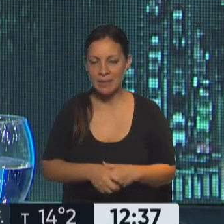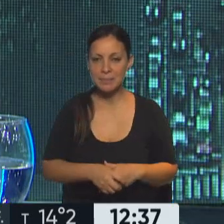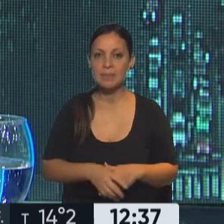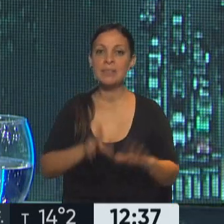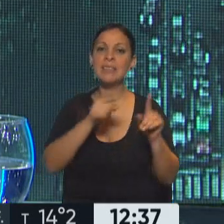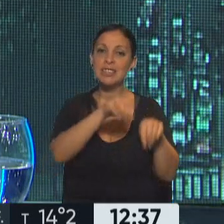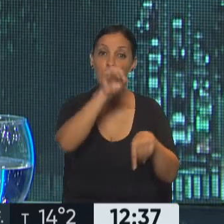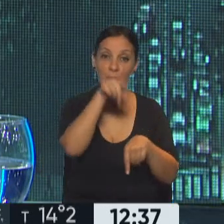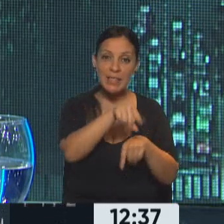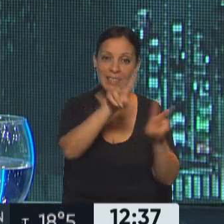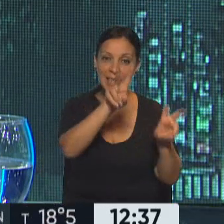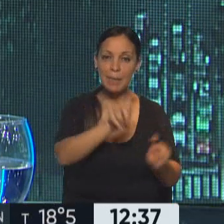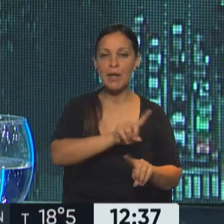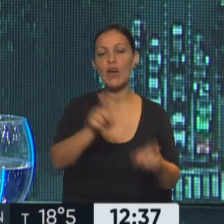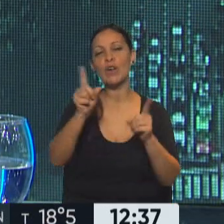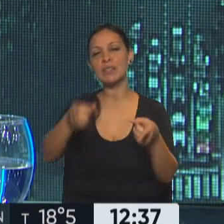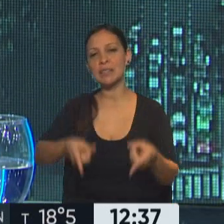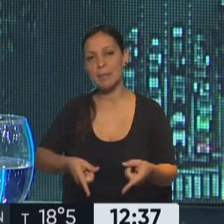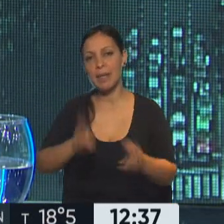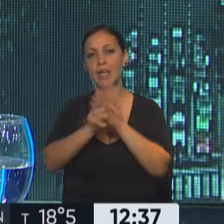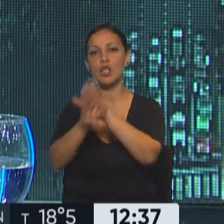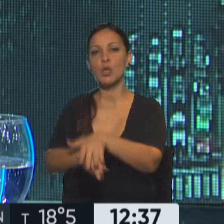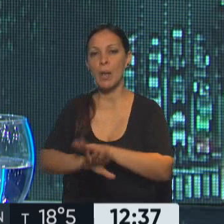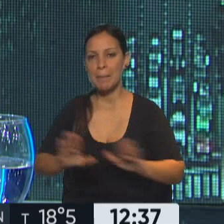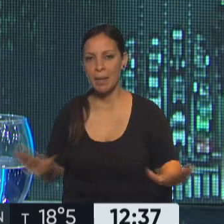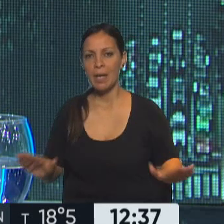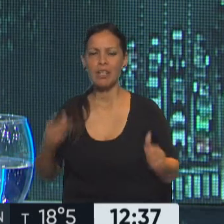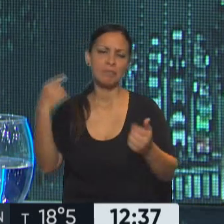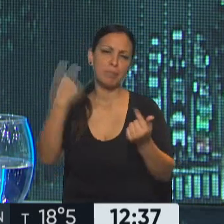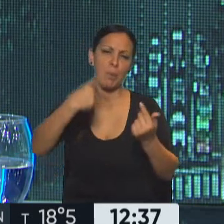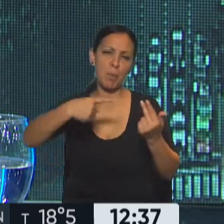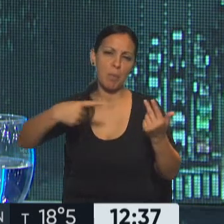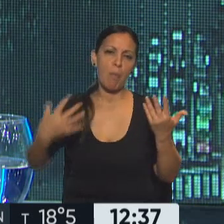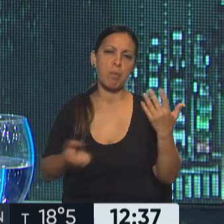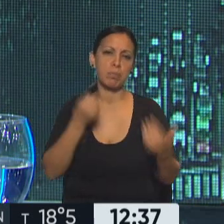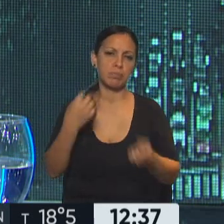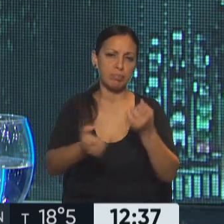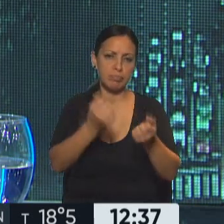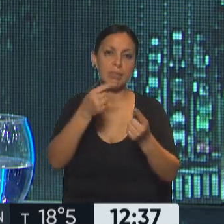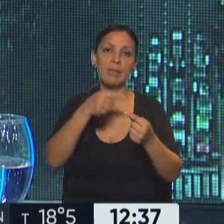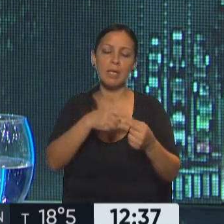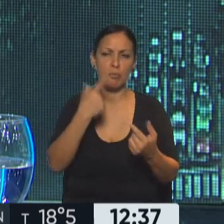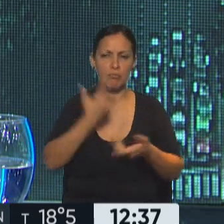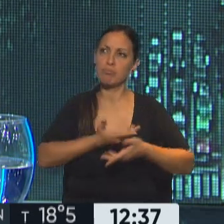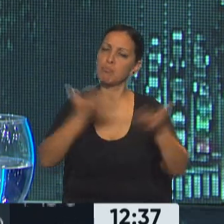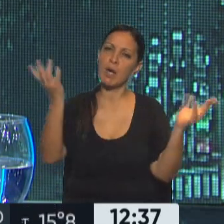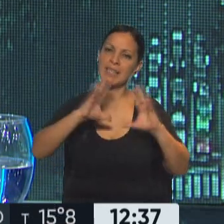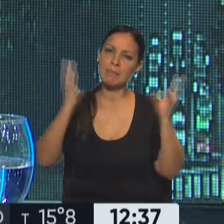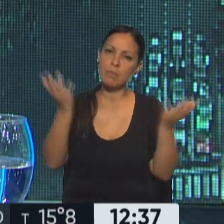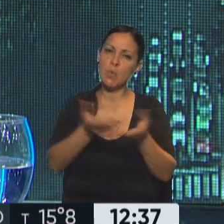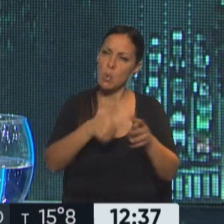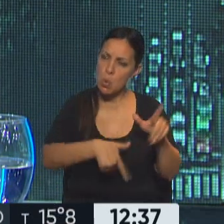sino también respecto del ni una menos, etcétera, etcétera. Hay ahí un fortalecimiento